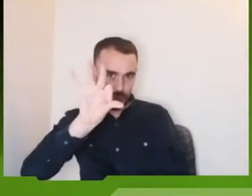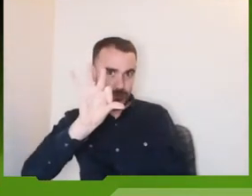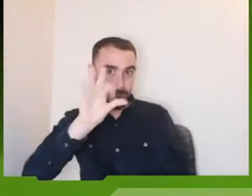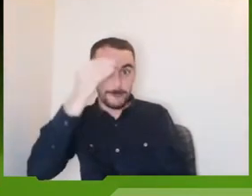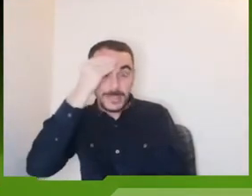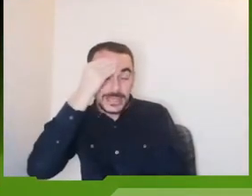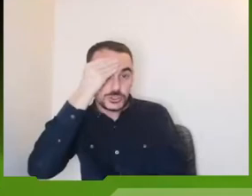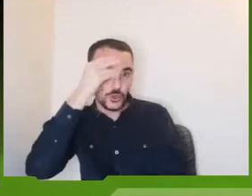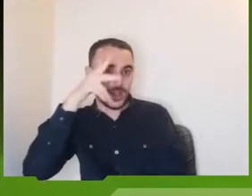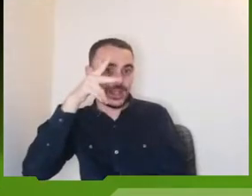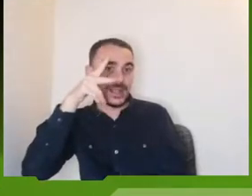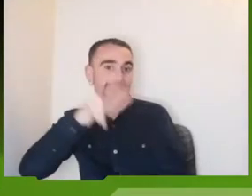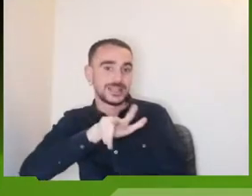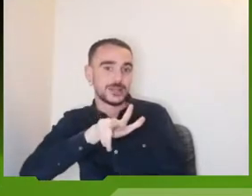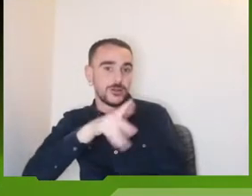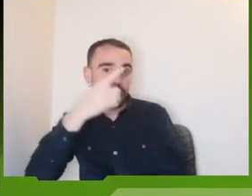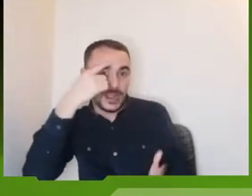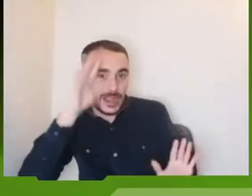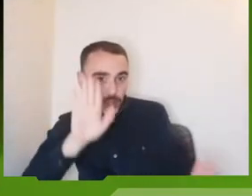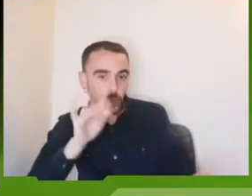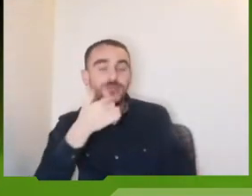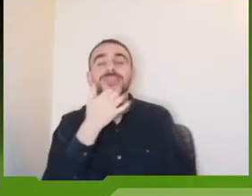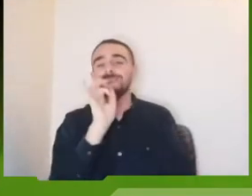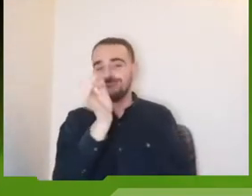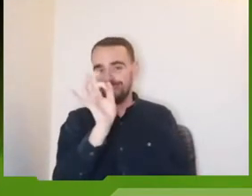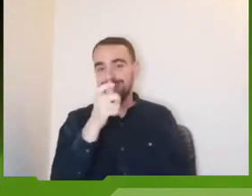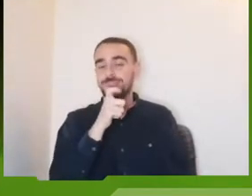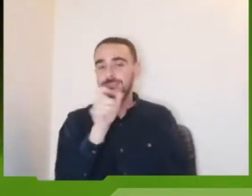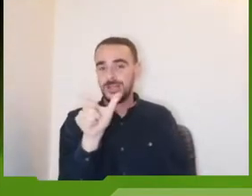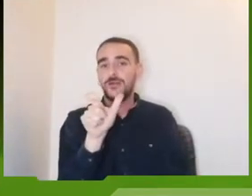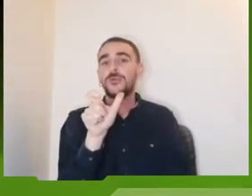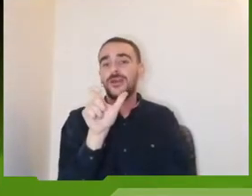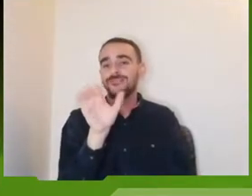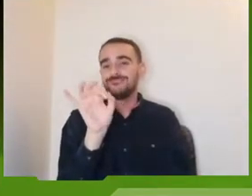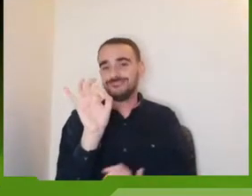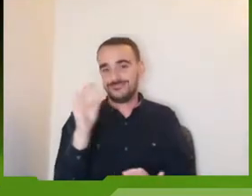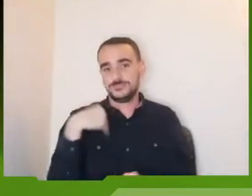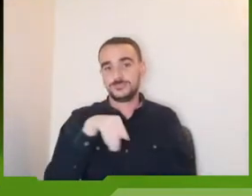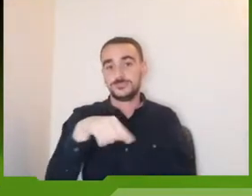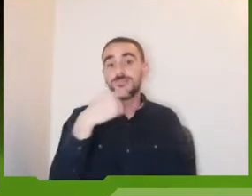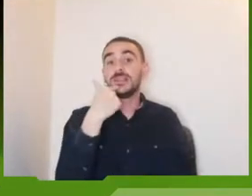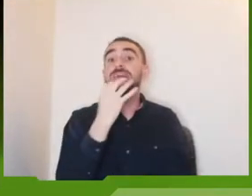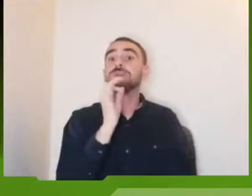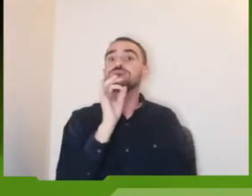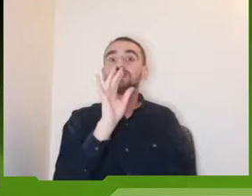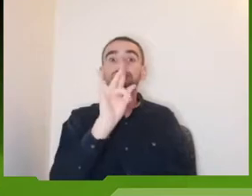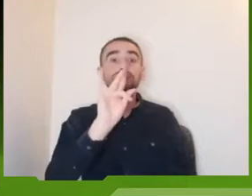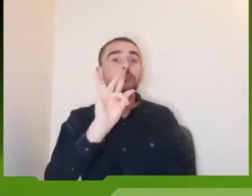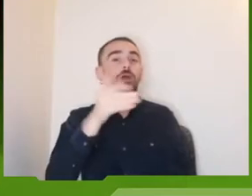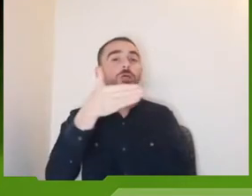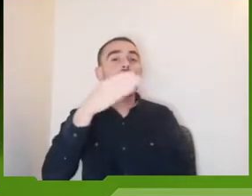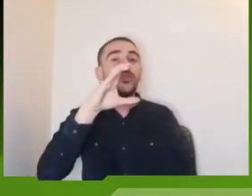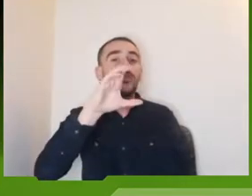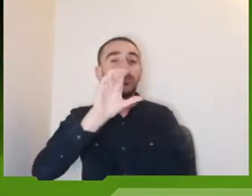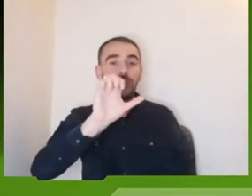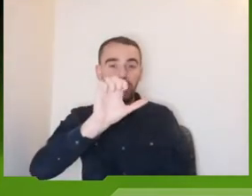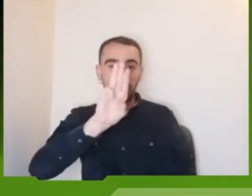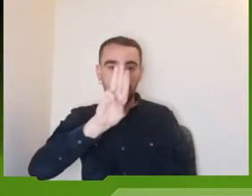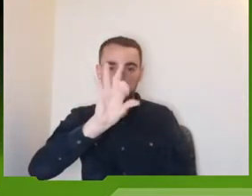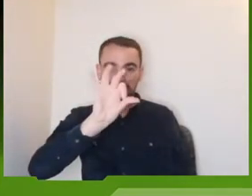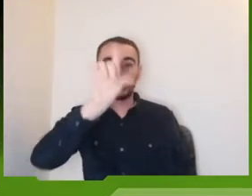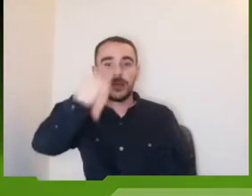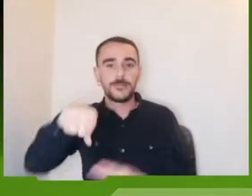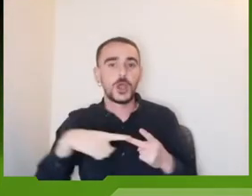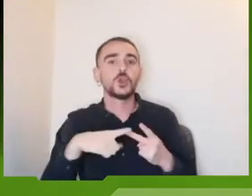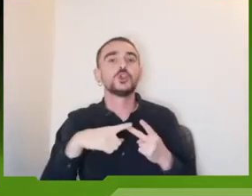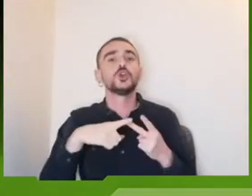Creo, Boletus, mira, sí. Pues sí, Deceps increíble y también de Trompetas del Amor, Rusiñols,